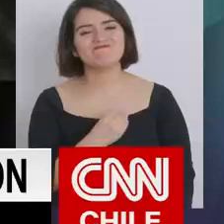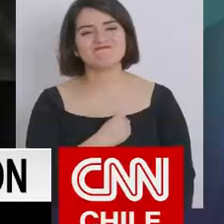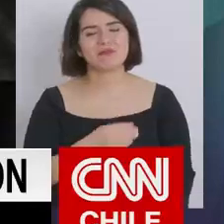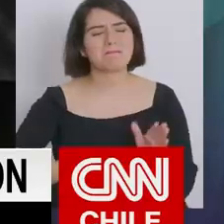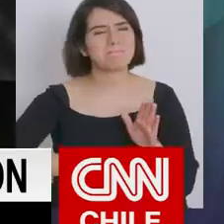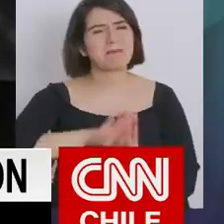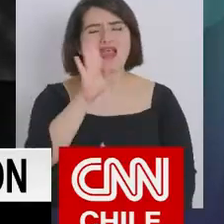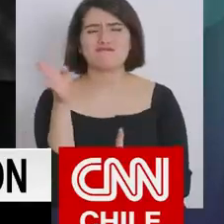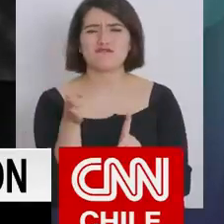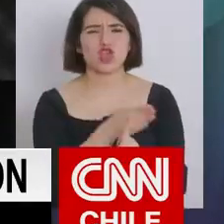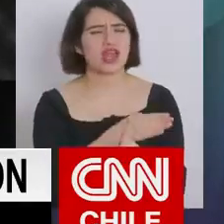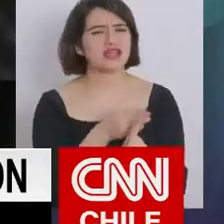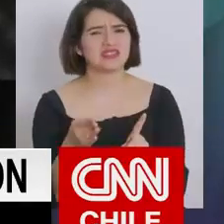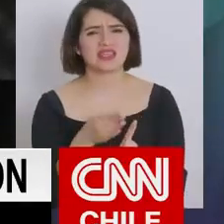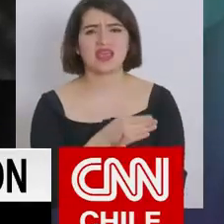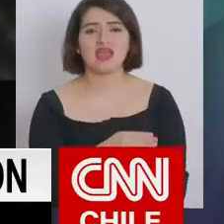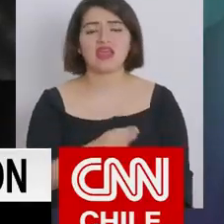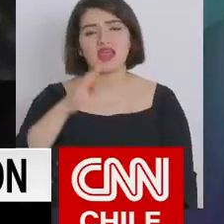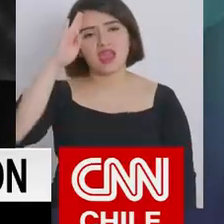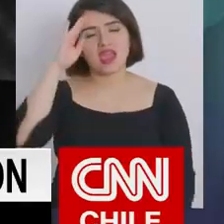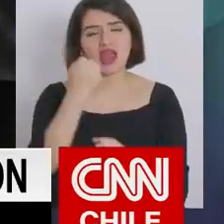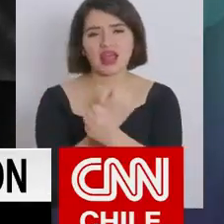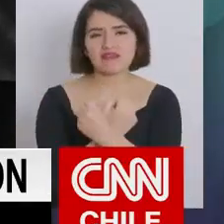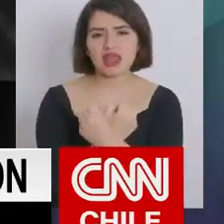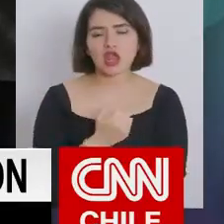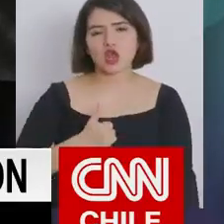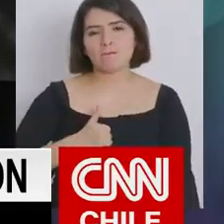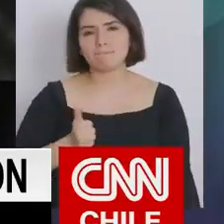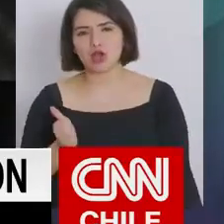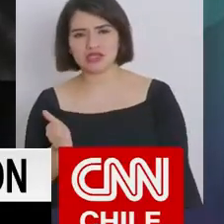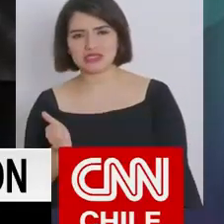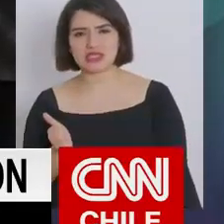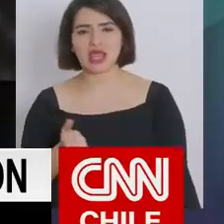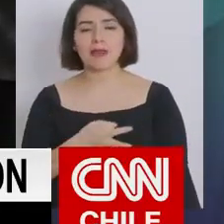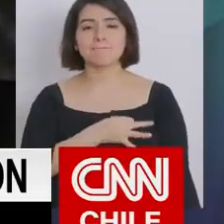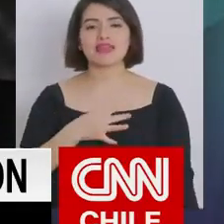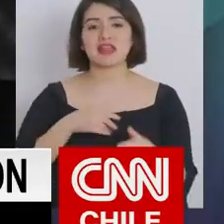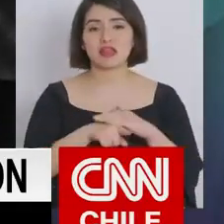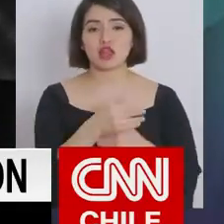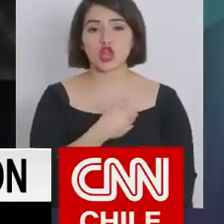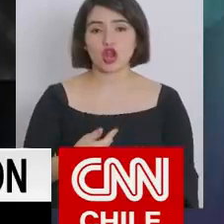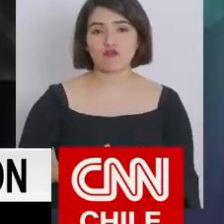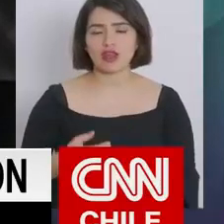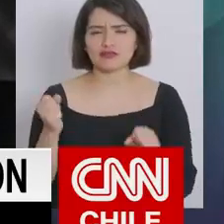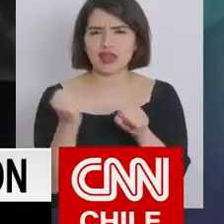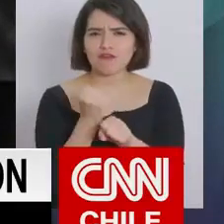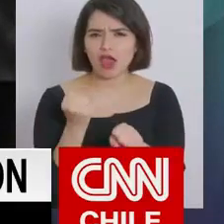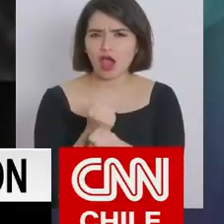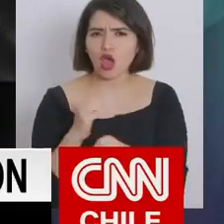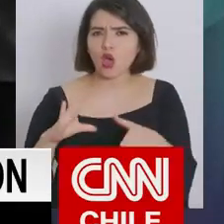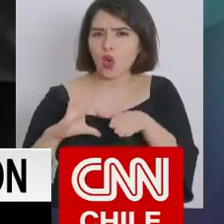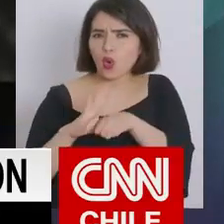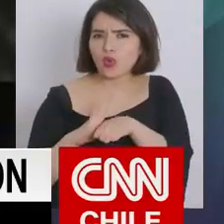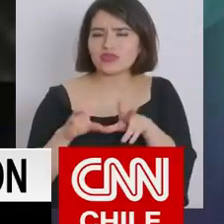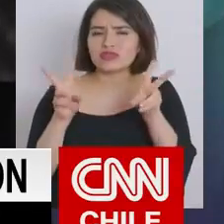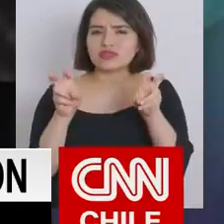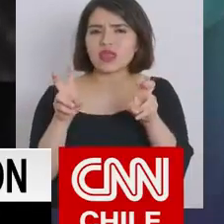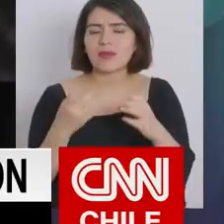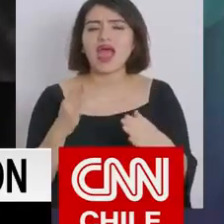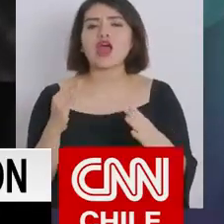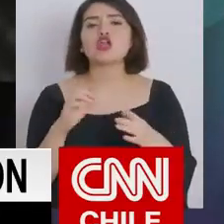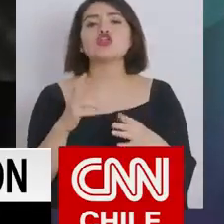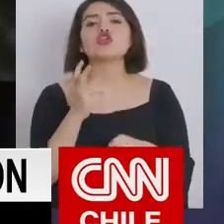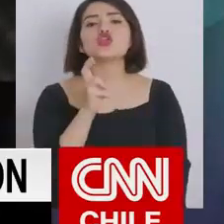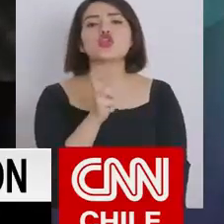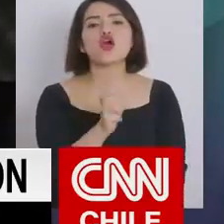violencia. Parte de Carabineros y la Policía, junto con el Ministerio de Interior, ha trabajado especialmente en el ámbito de los portonazos.